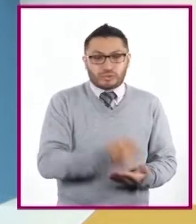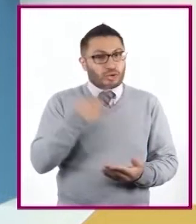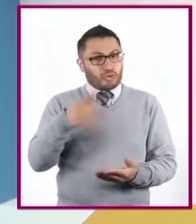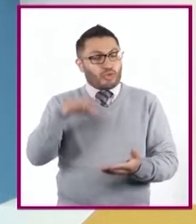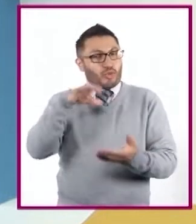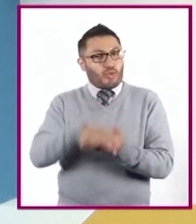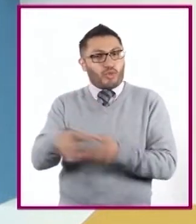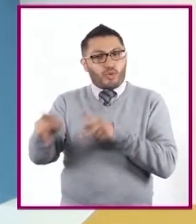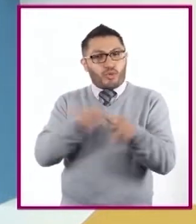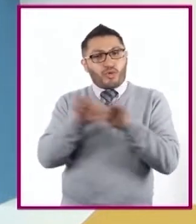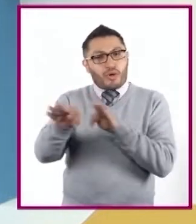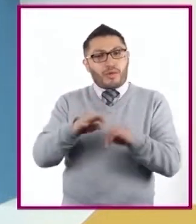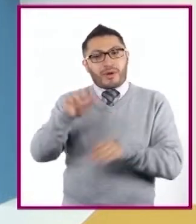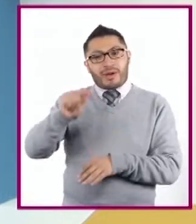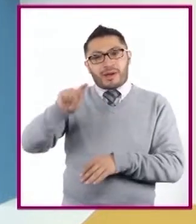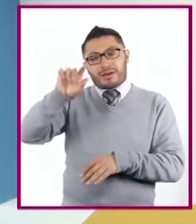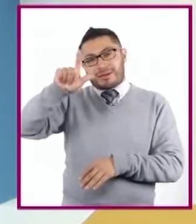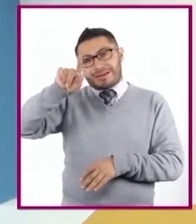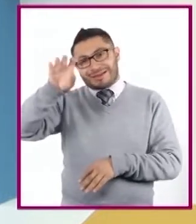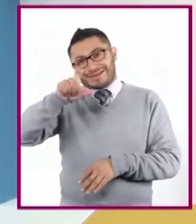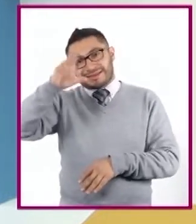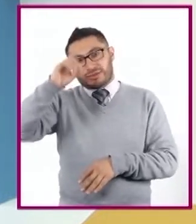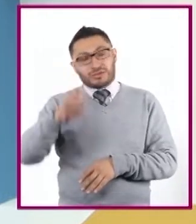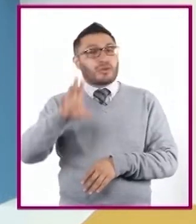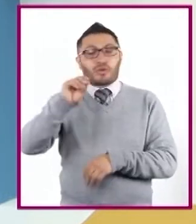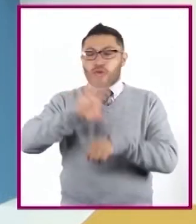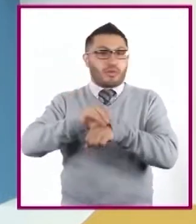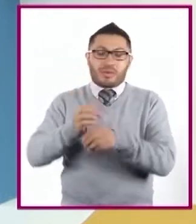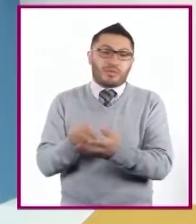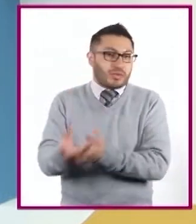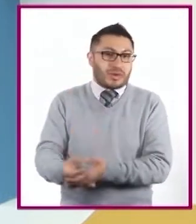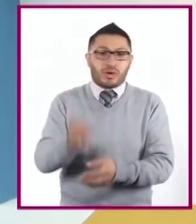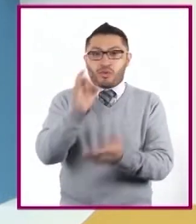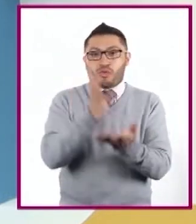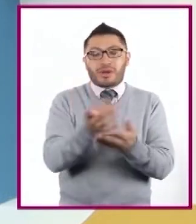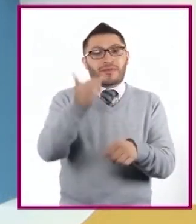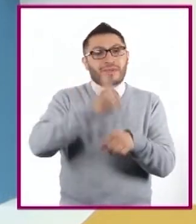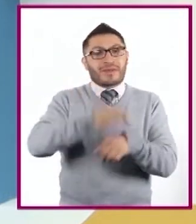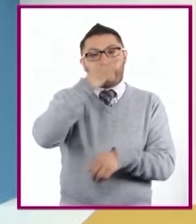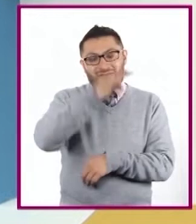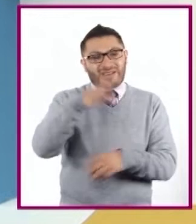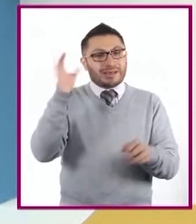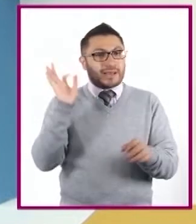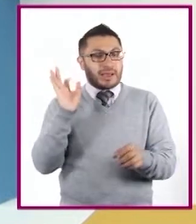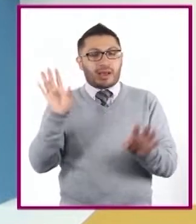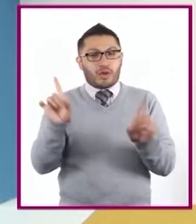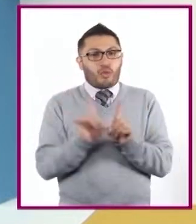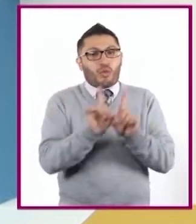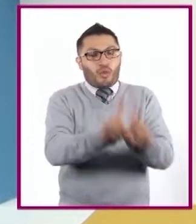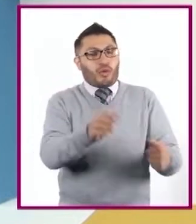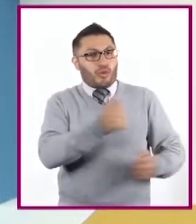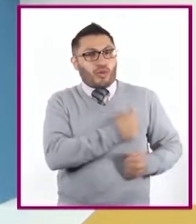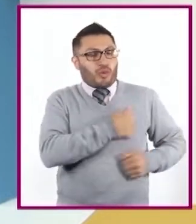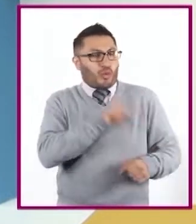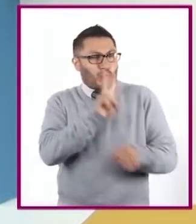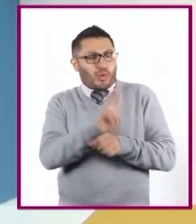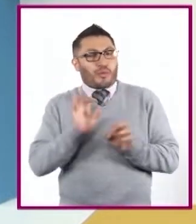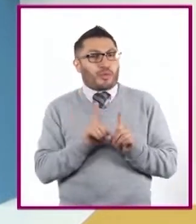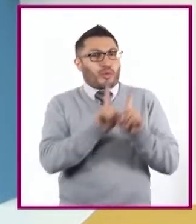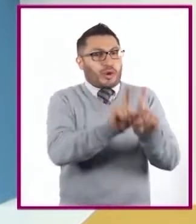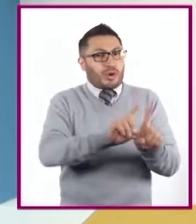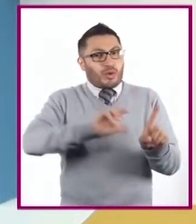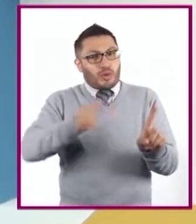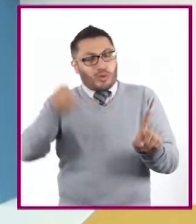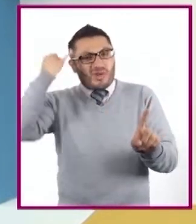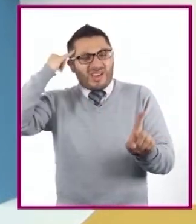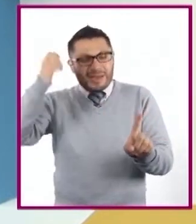Atlixco. No se le permitía salir, excepto los días de fiesta y acompañada de un guardia. Muchos otros indígenas